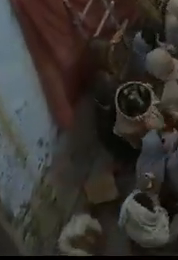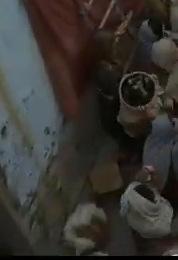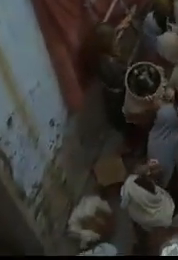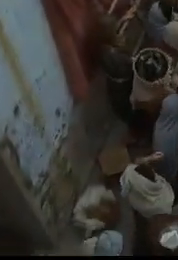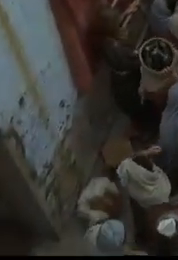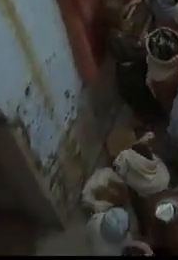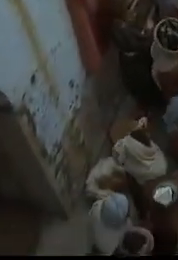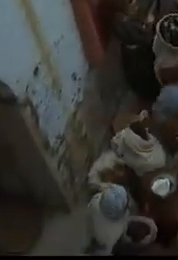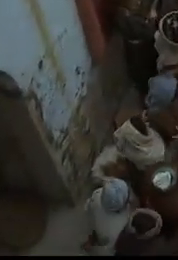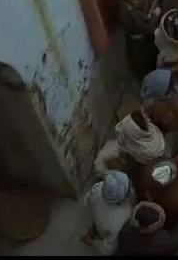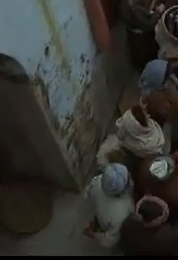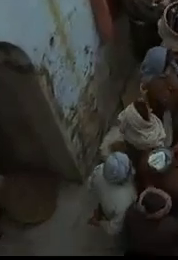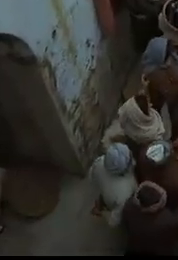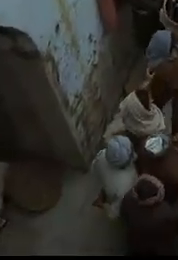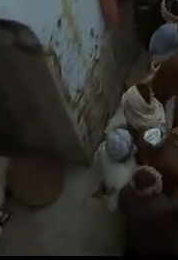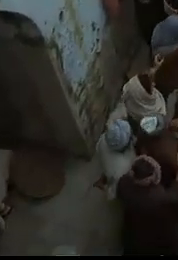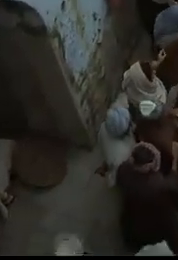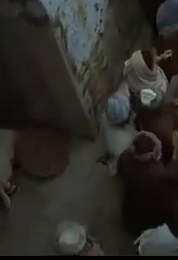¡Atrás!